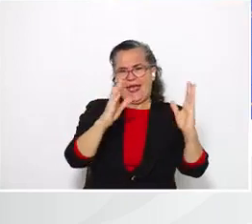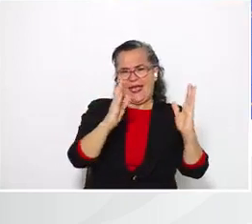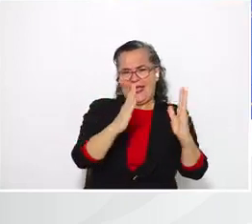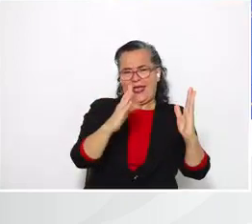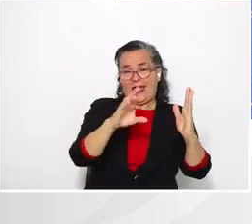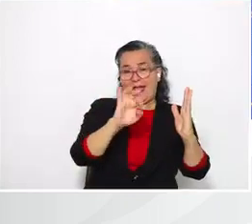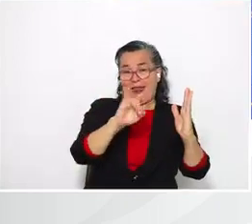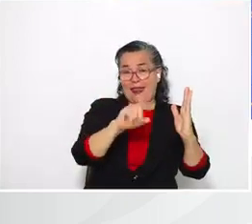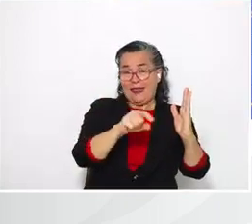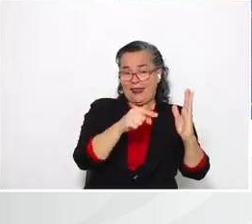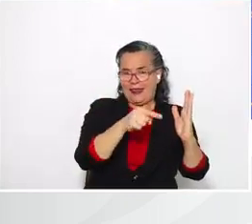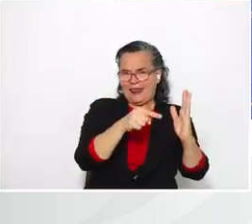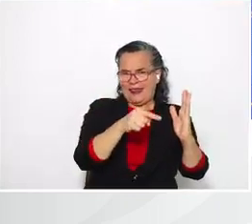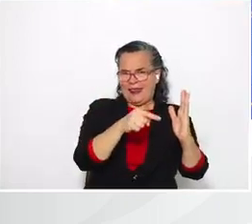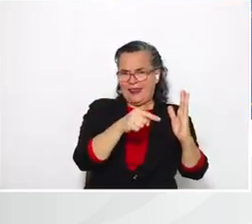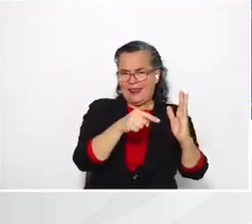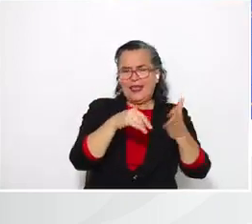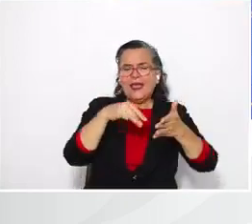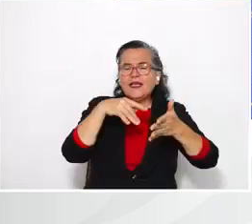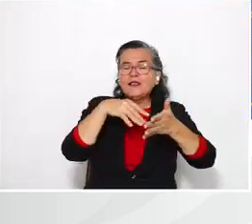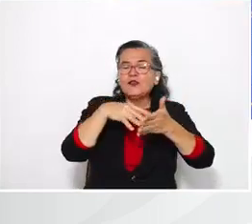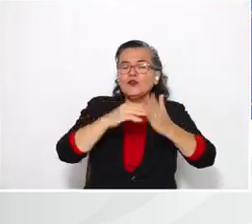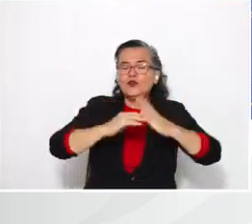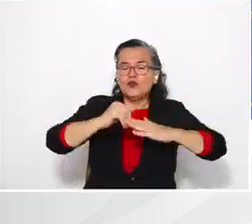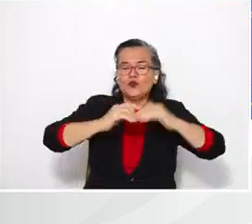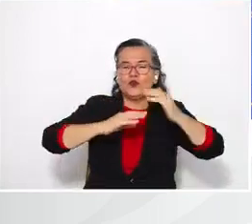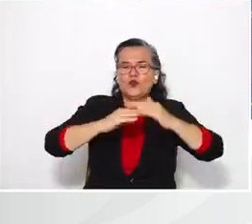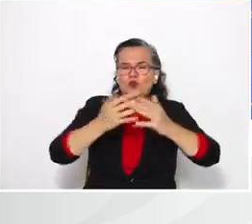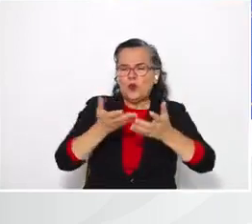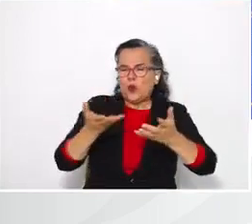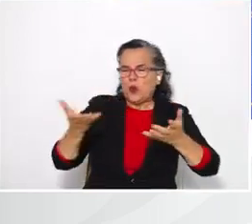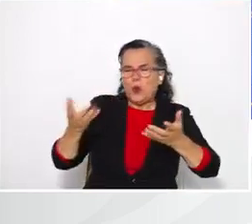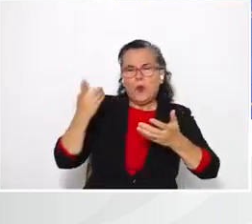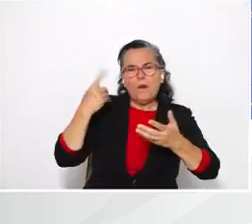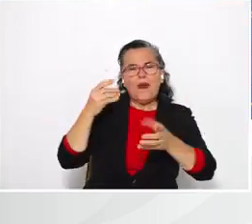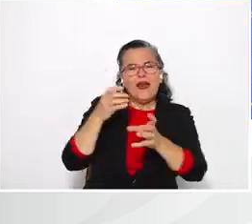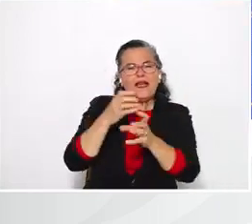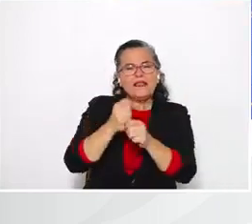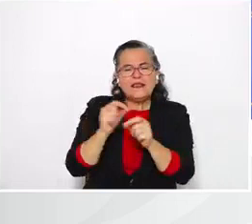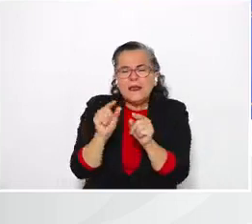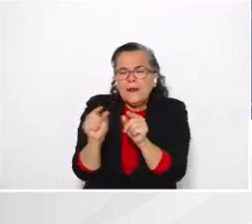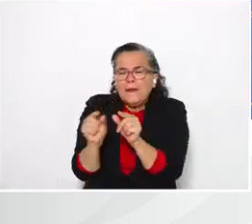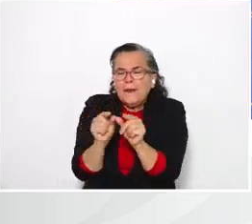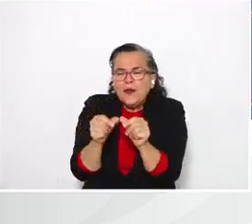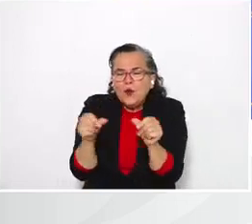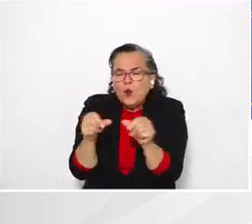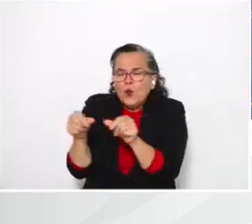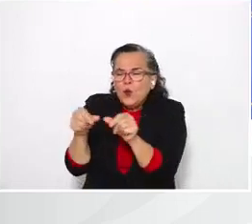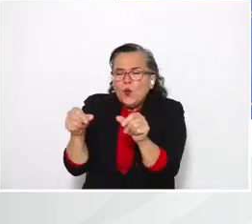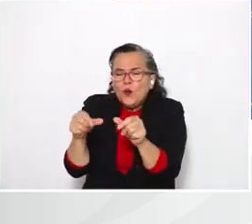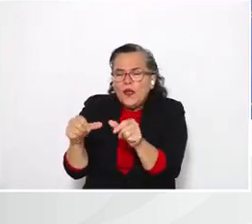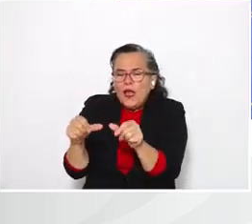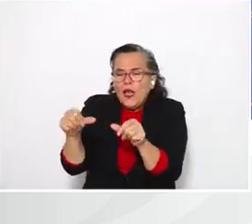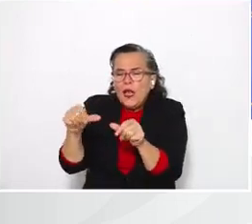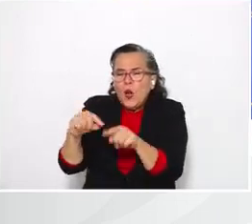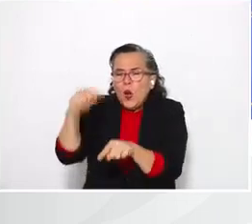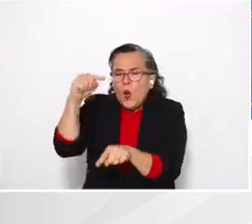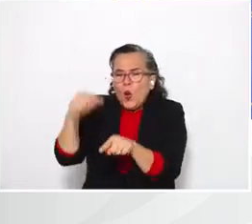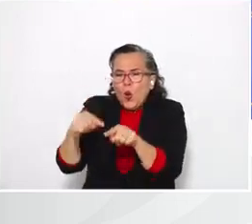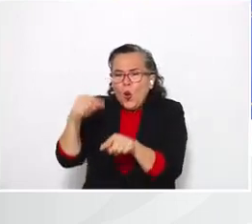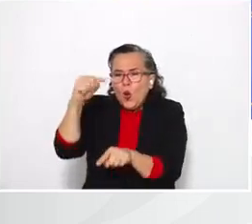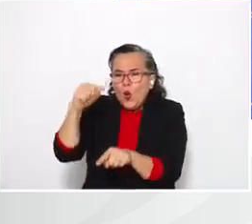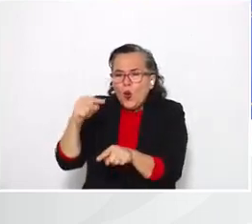sobre el estudio y construcción de un aparato para efectuar micromediciones de longitud mediante